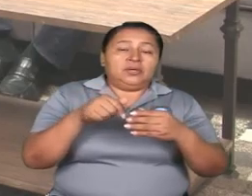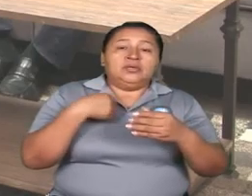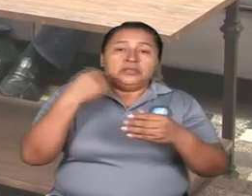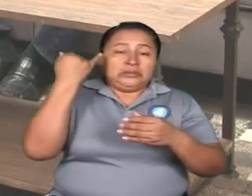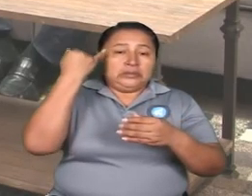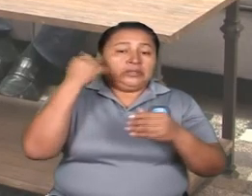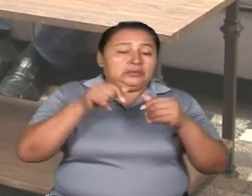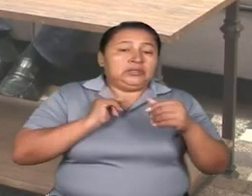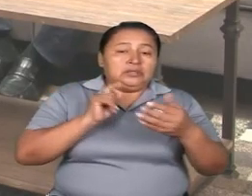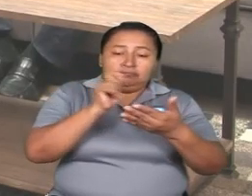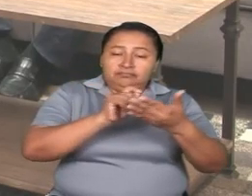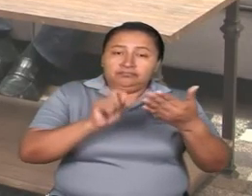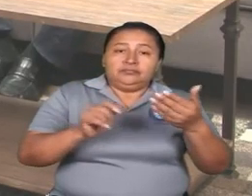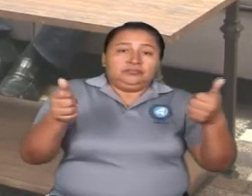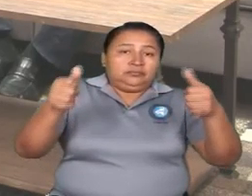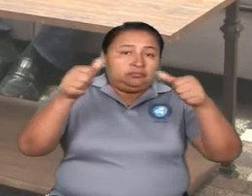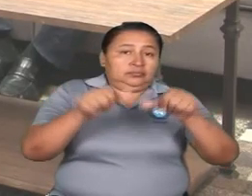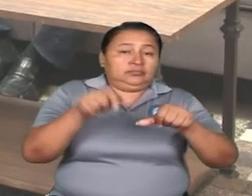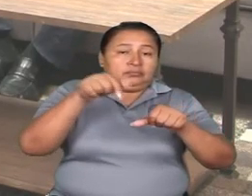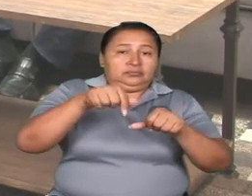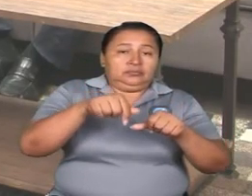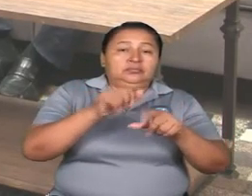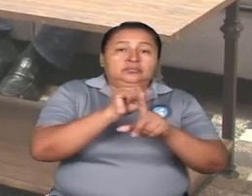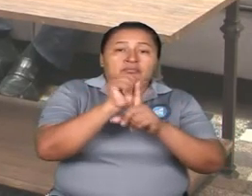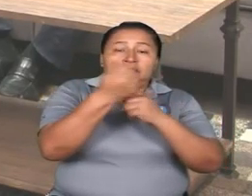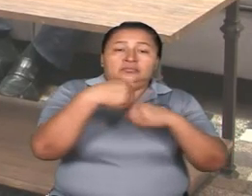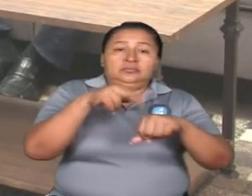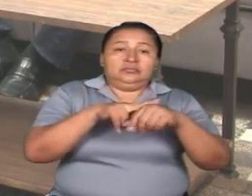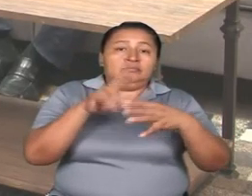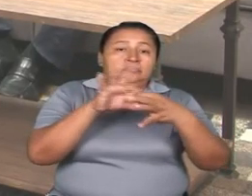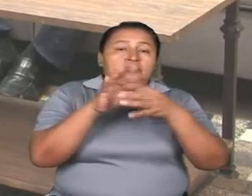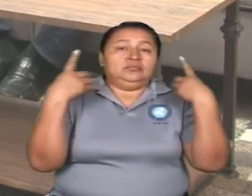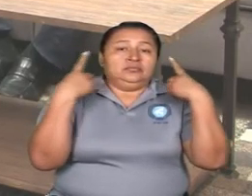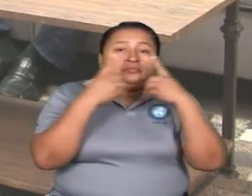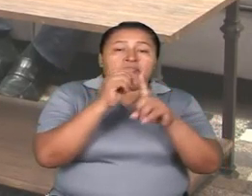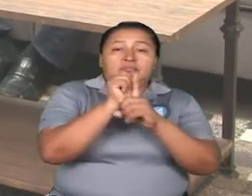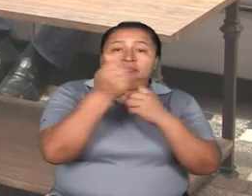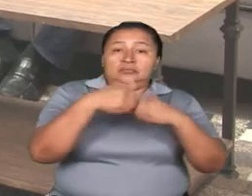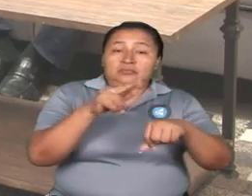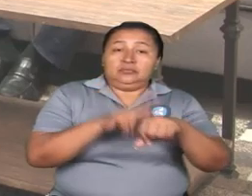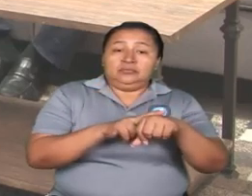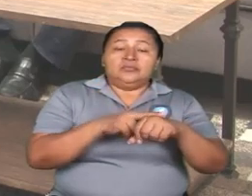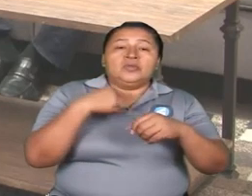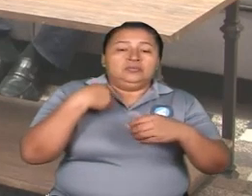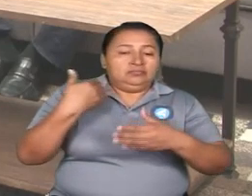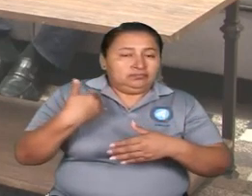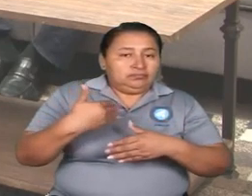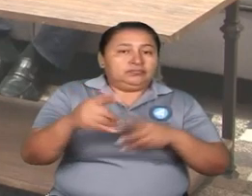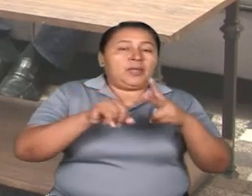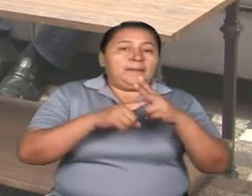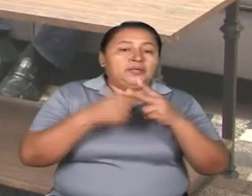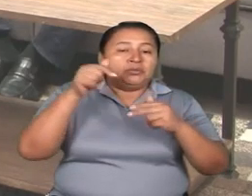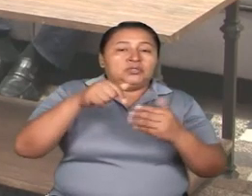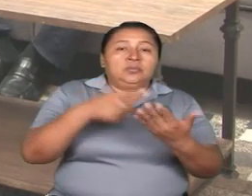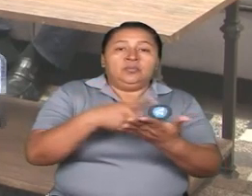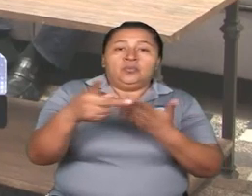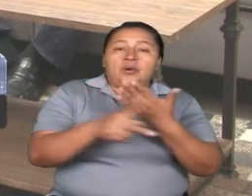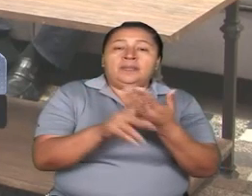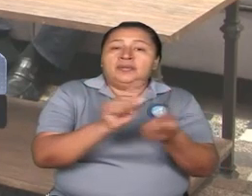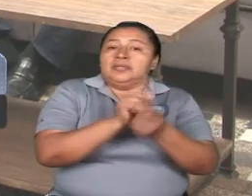diseñado y aprobado por la Junta Directiva de la Asamblea Nacional que se echó a andar este programa de